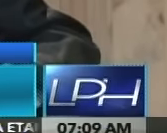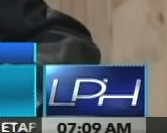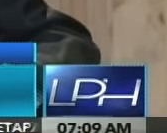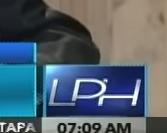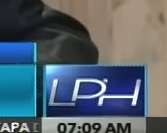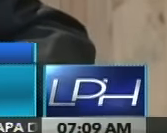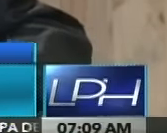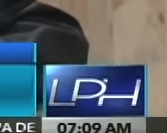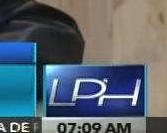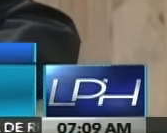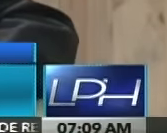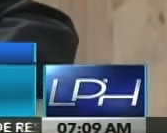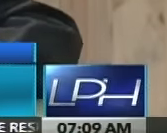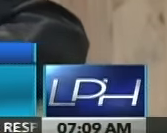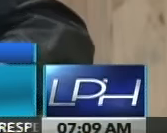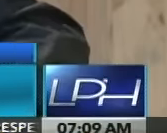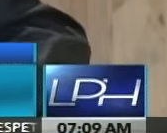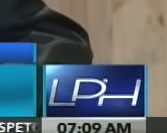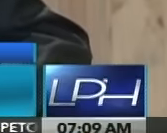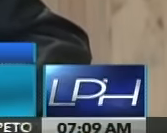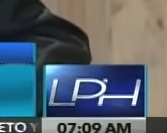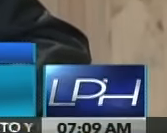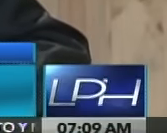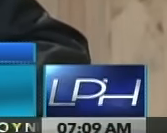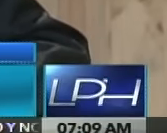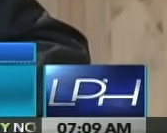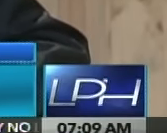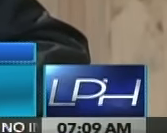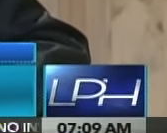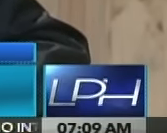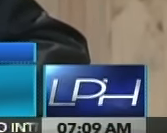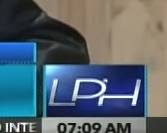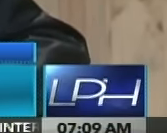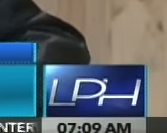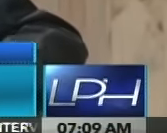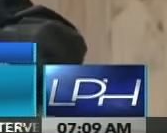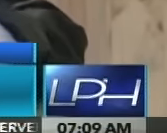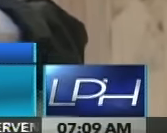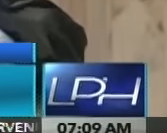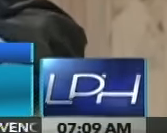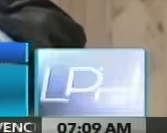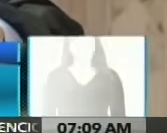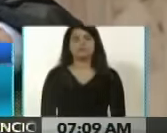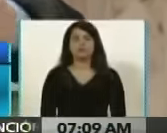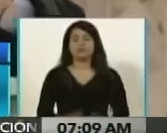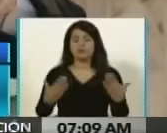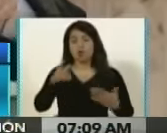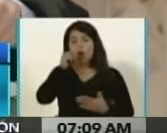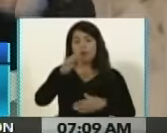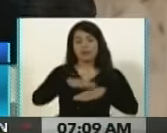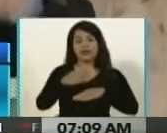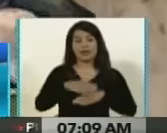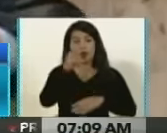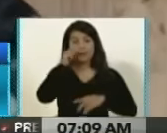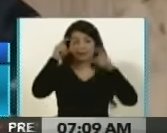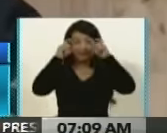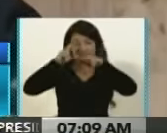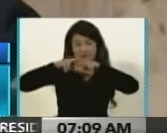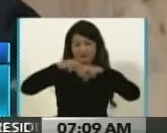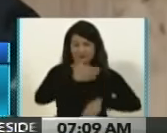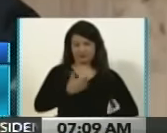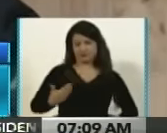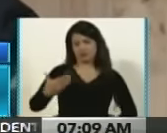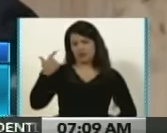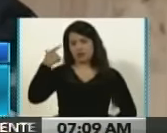auge popular y llevarlo hacia la violencia, porque Betancur sabía que si ese auge popular se